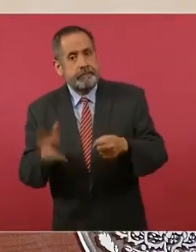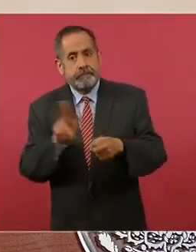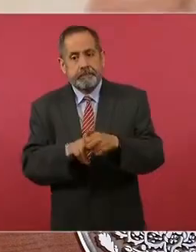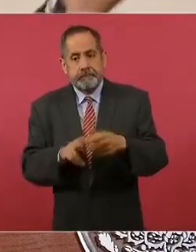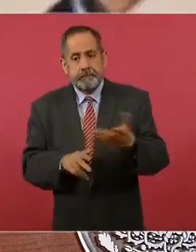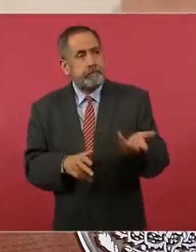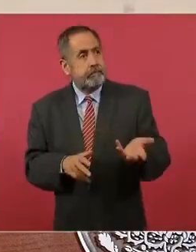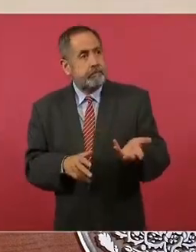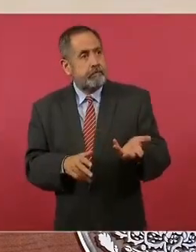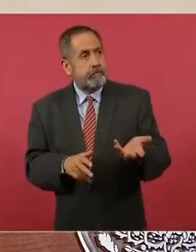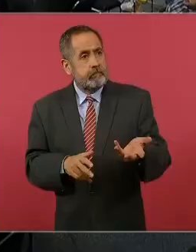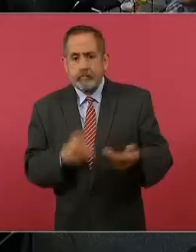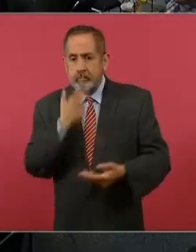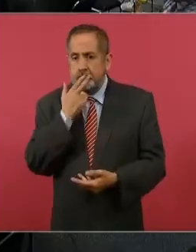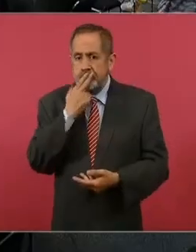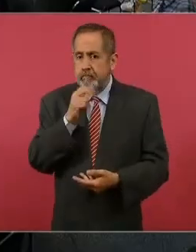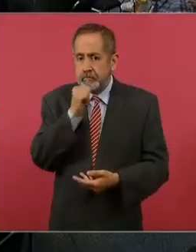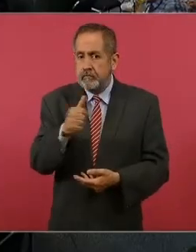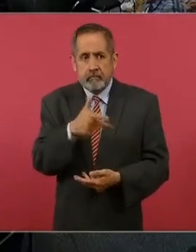sin usarlo,